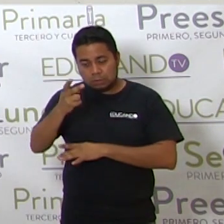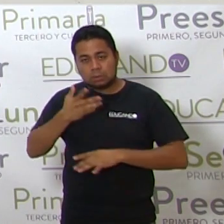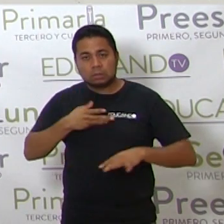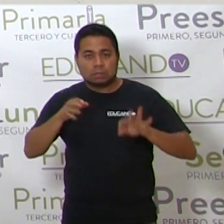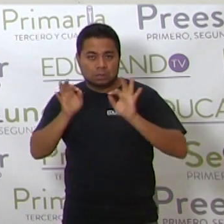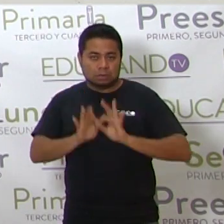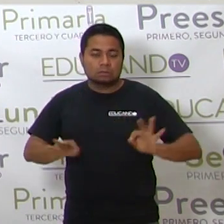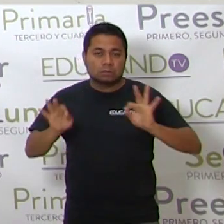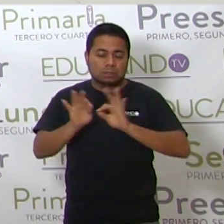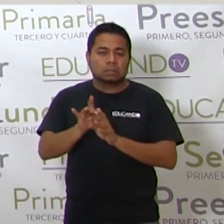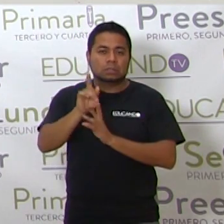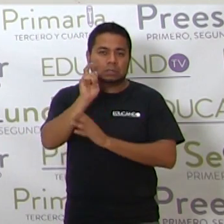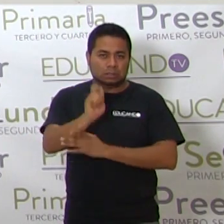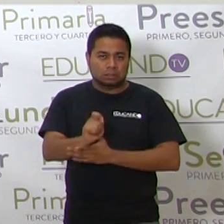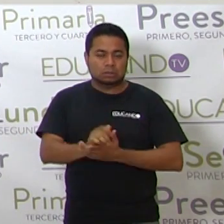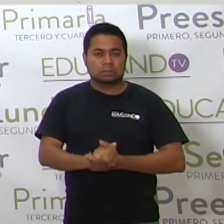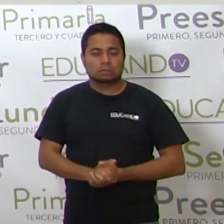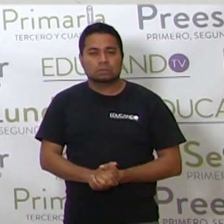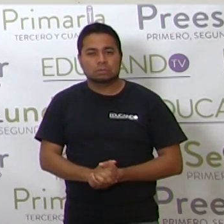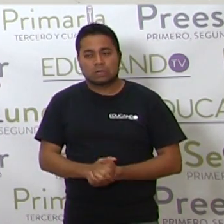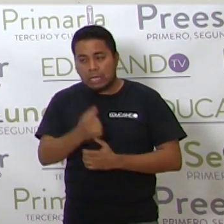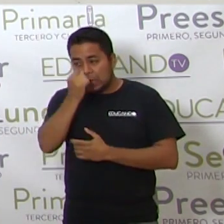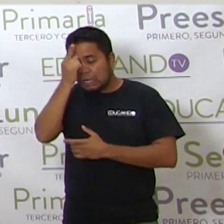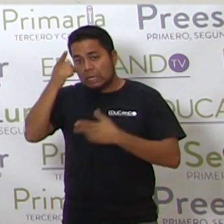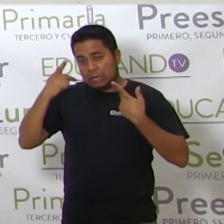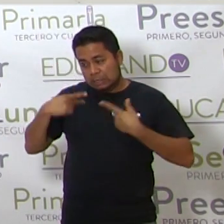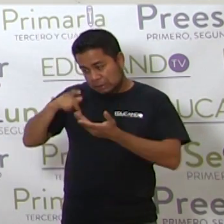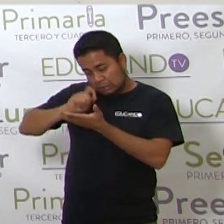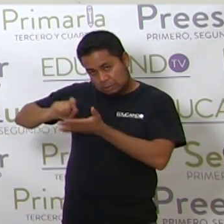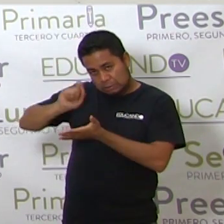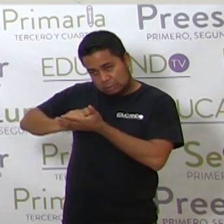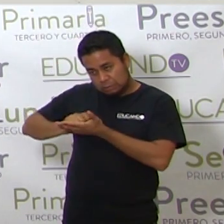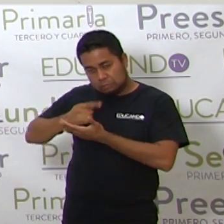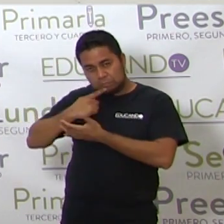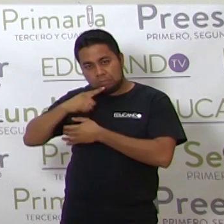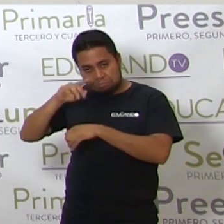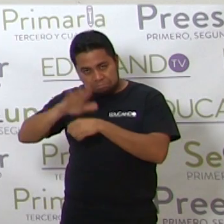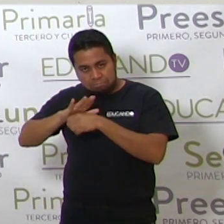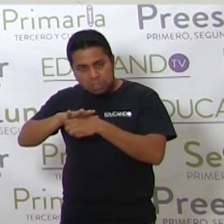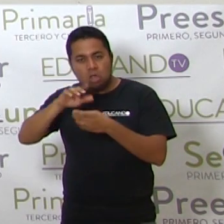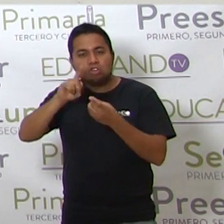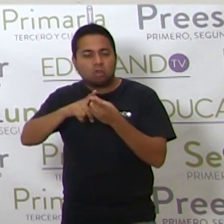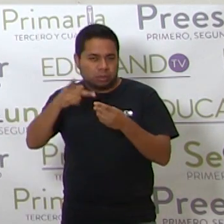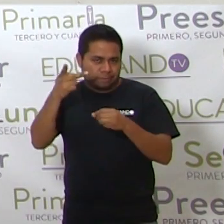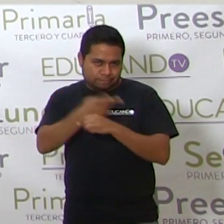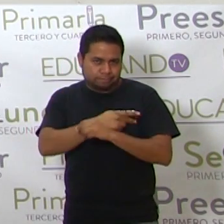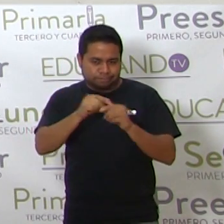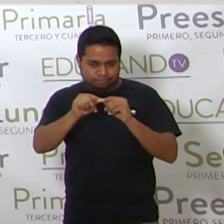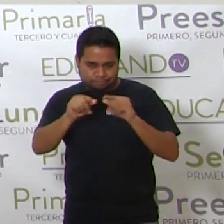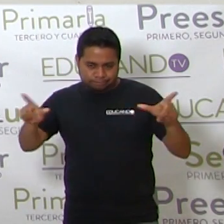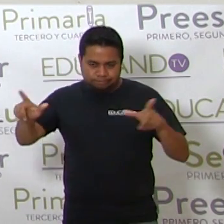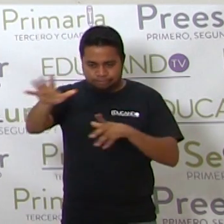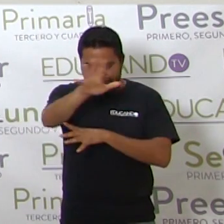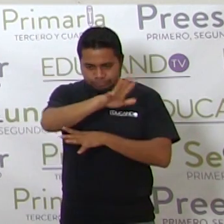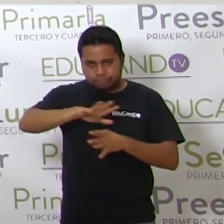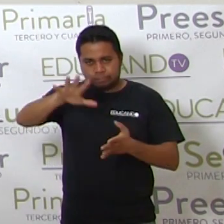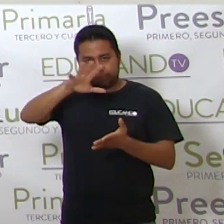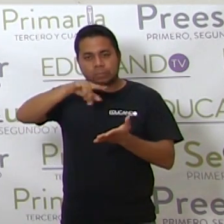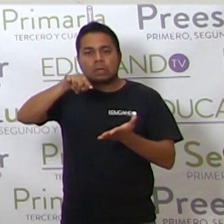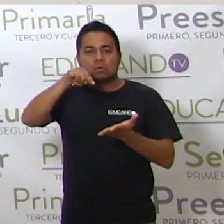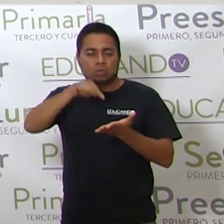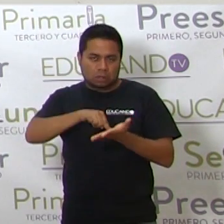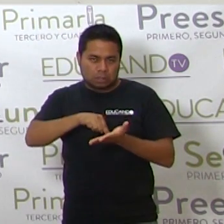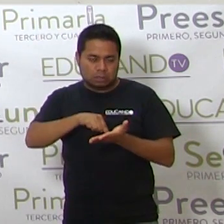la escenografía el autor aquí nos da la pauta de donde se desarrolle la el lugar bien